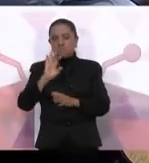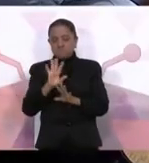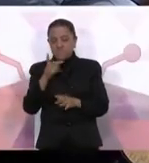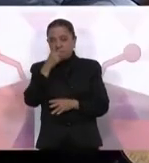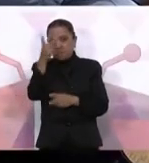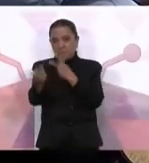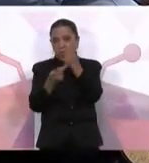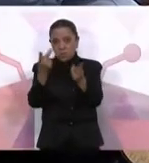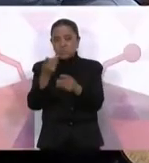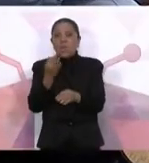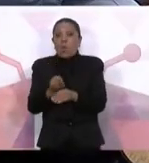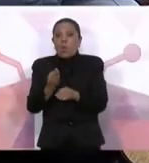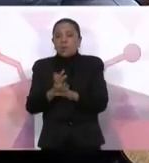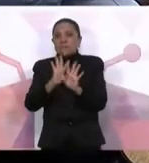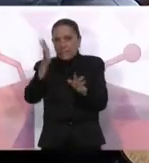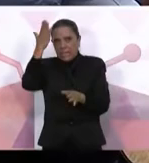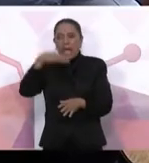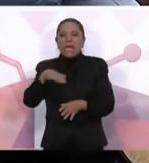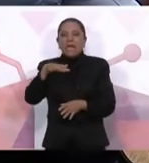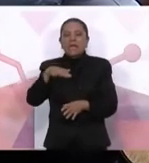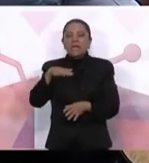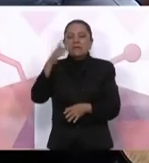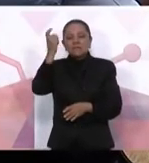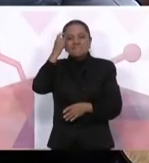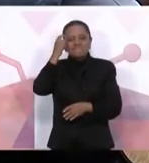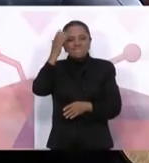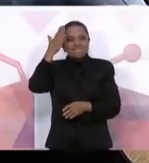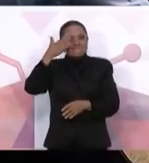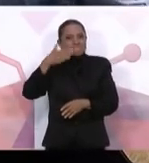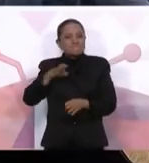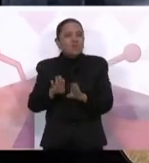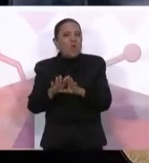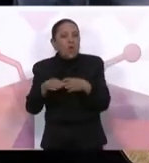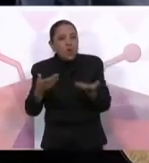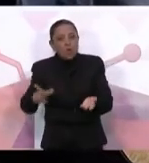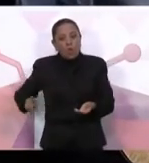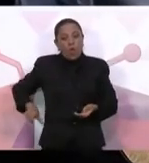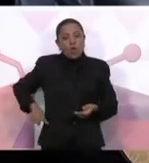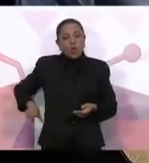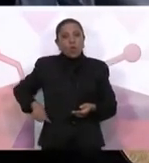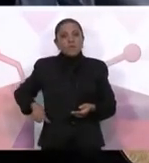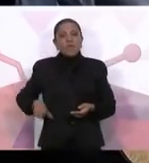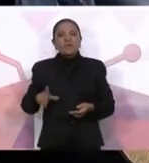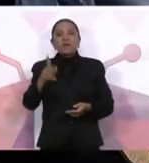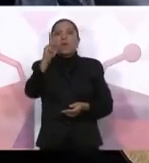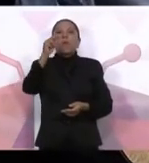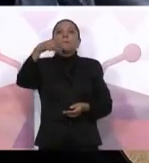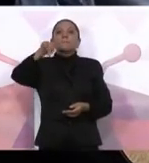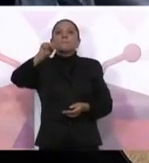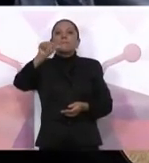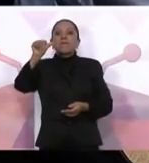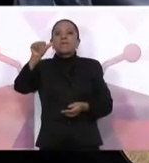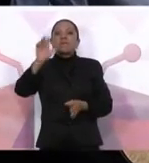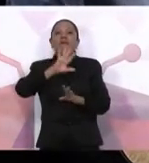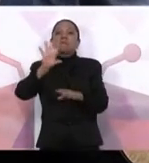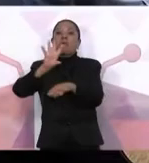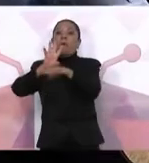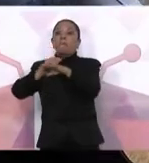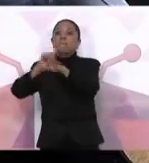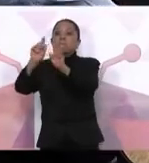enterado de como el gobierno de enrique peña nieto- ha concesionado 300